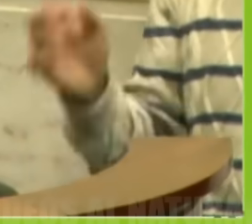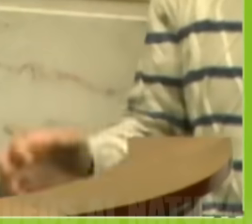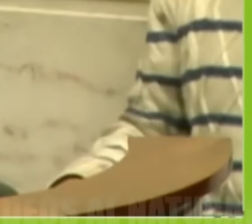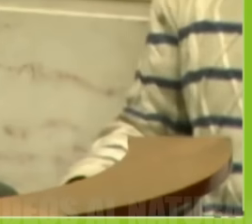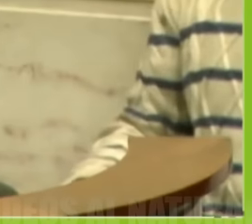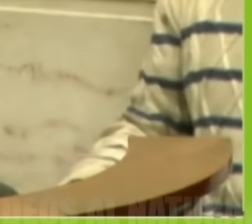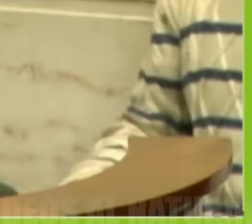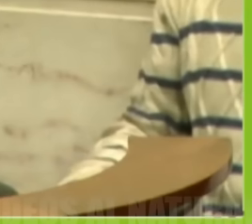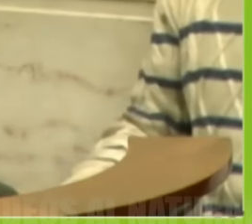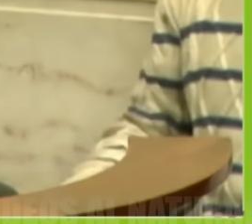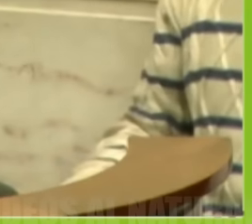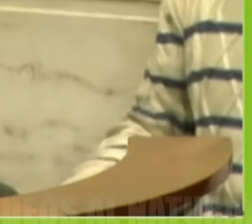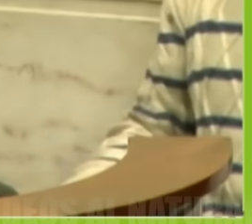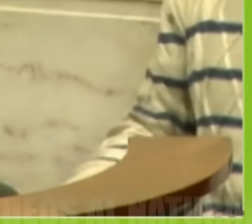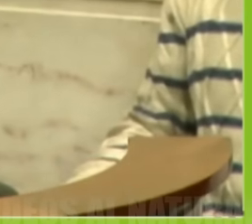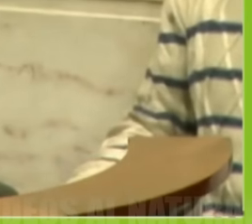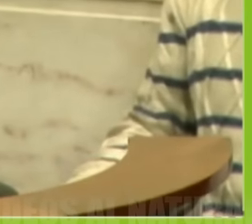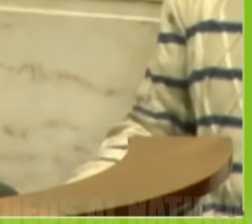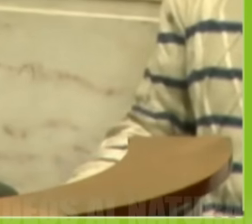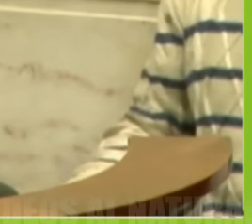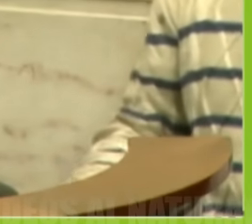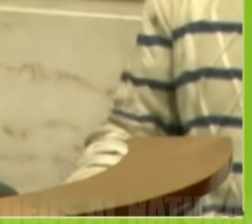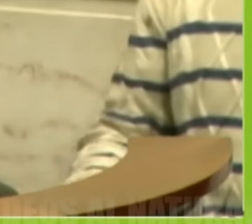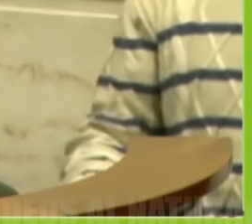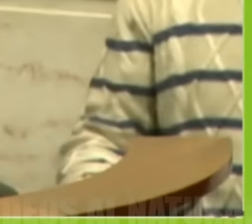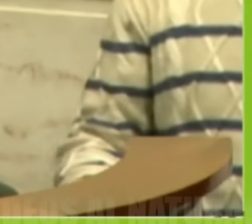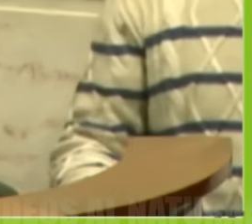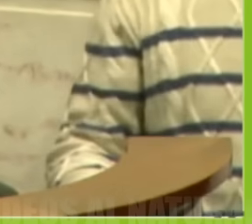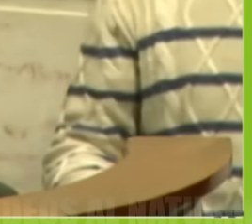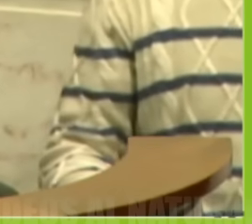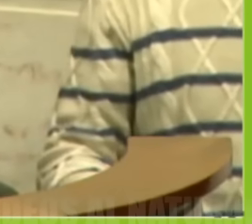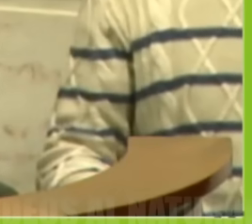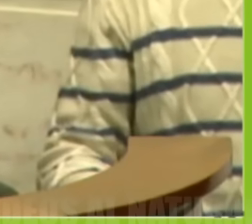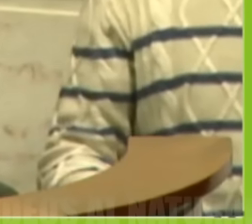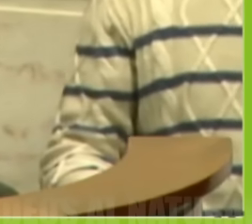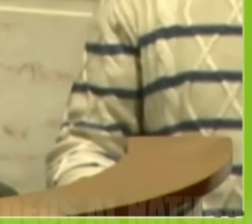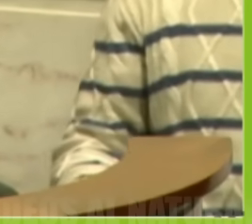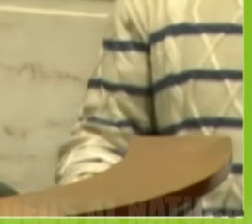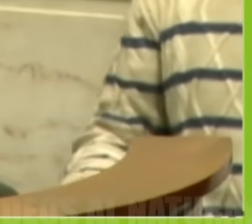y también apreciamos la dignidad que ostentamos.